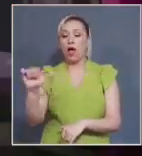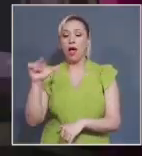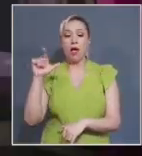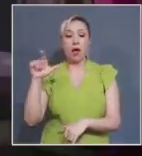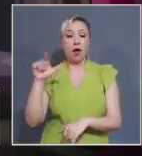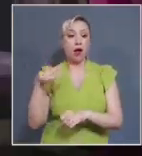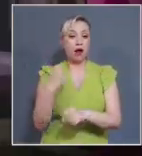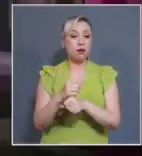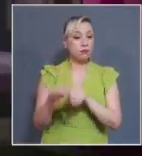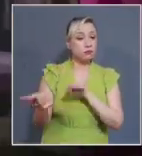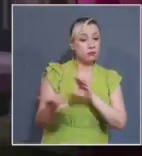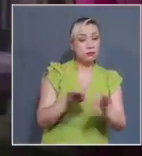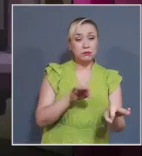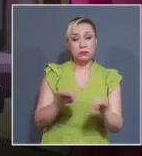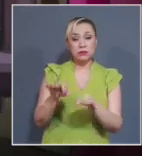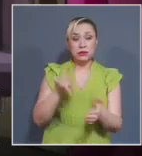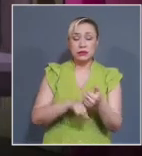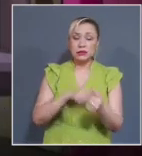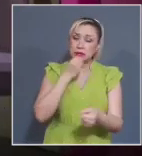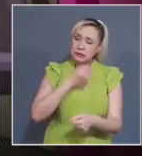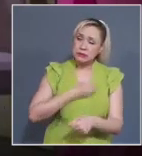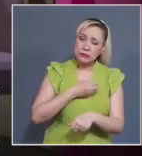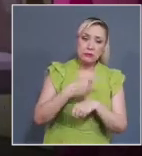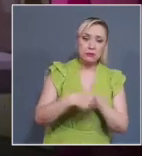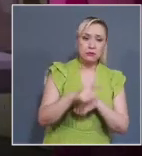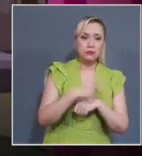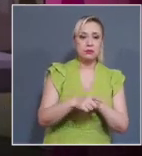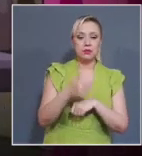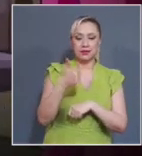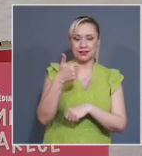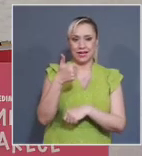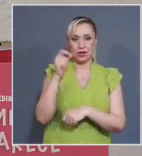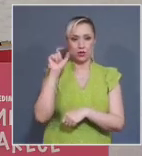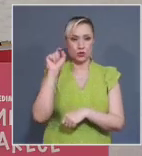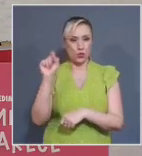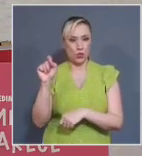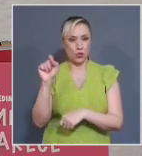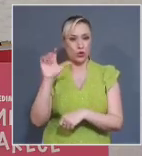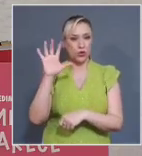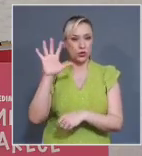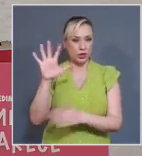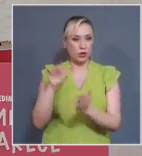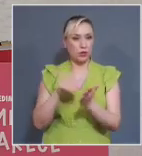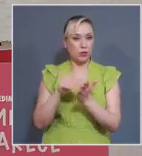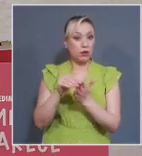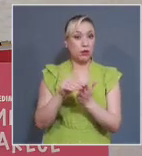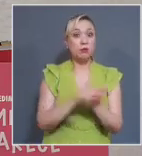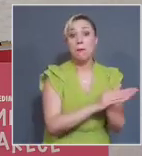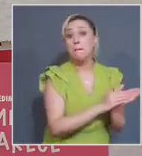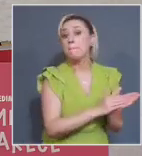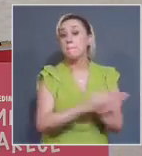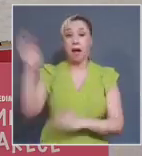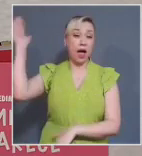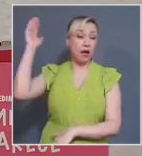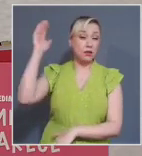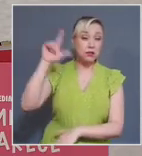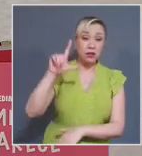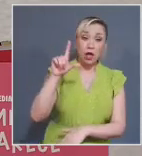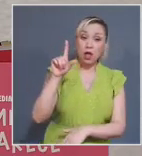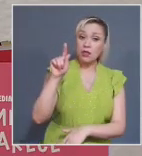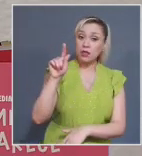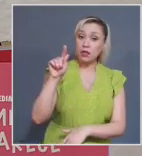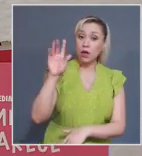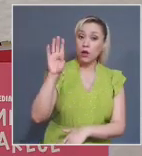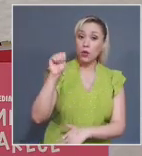peligrosos aumentó de 6.5 millones a 79 millones. A cual que los adultos,